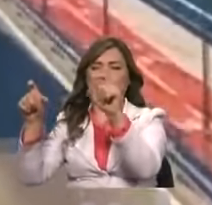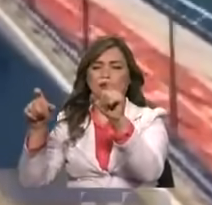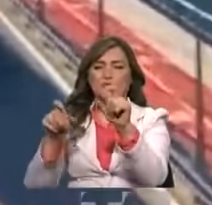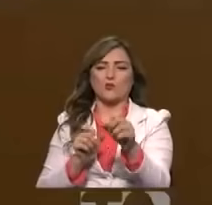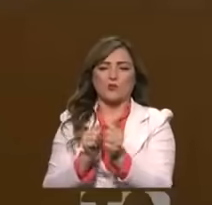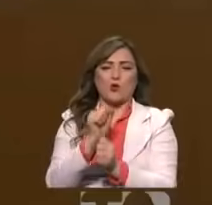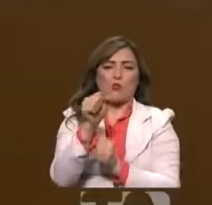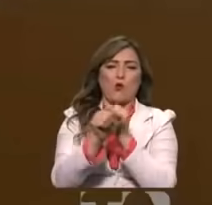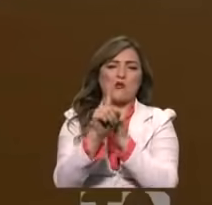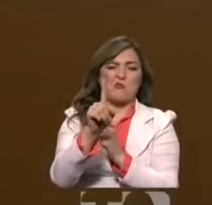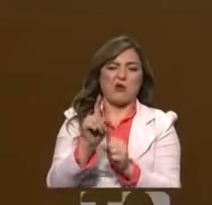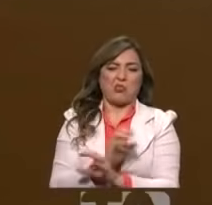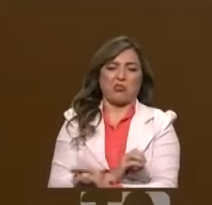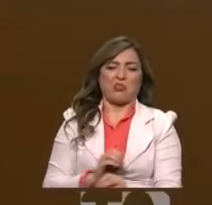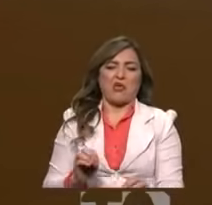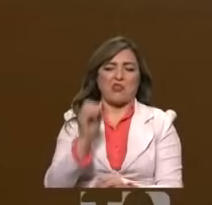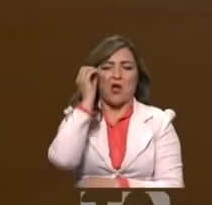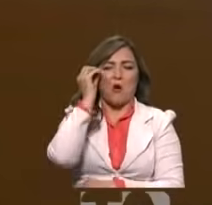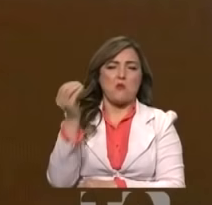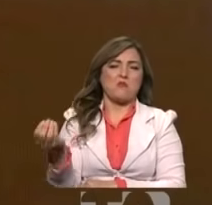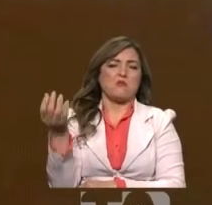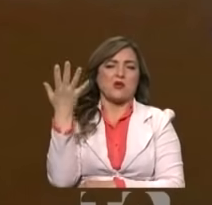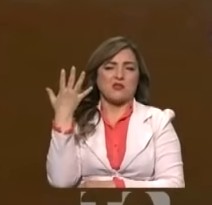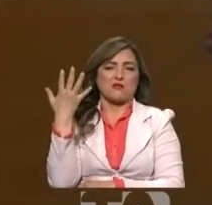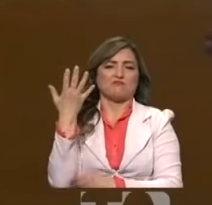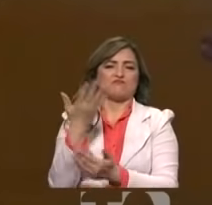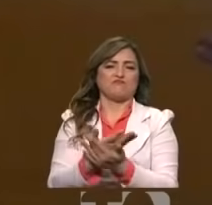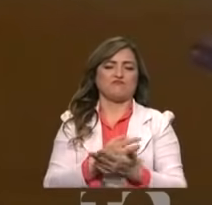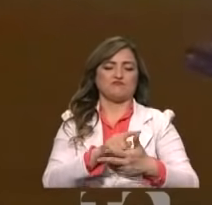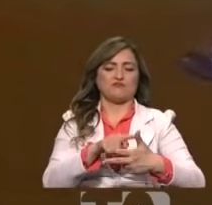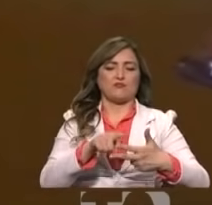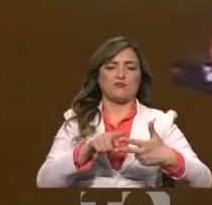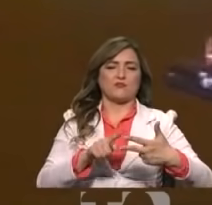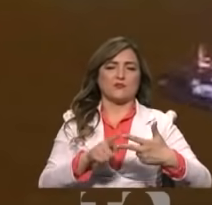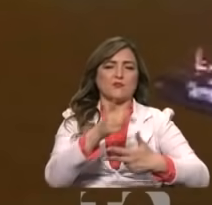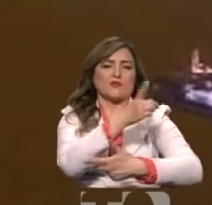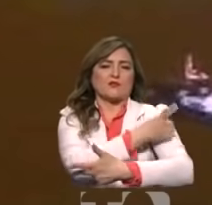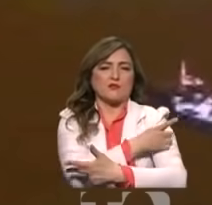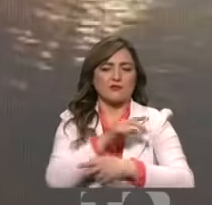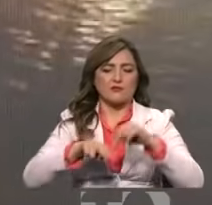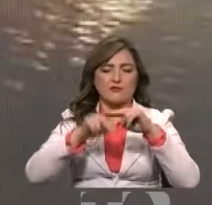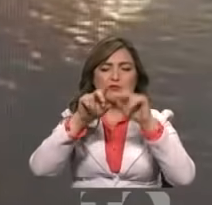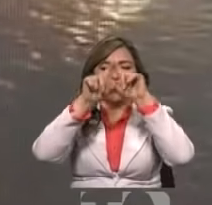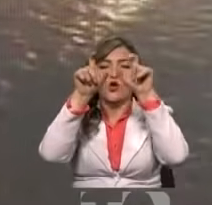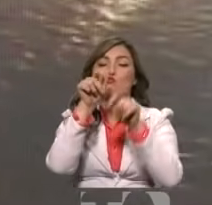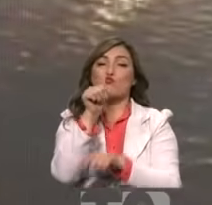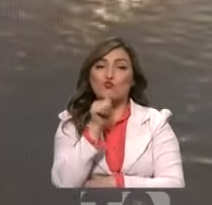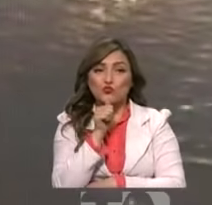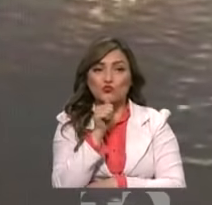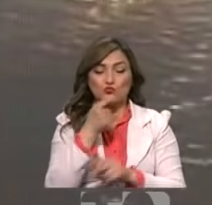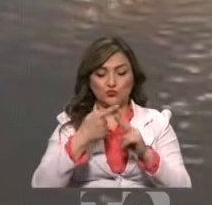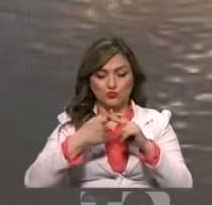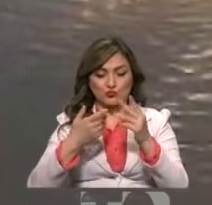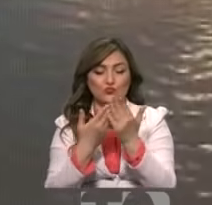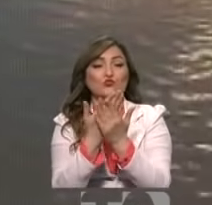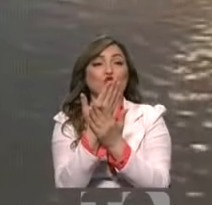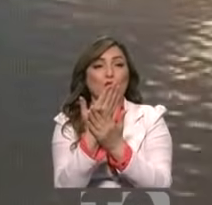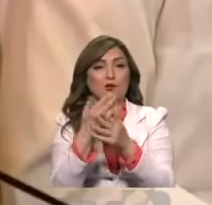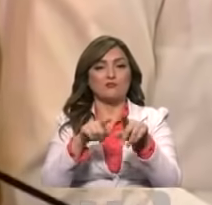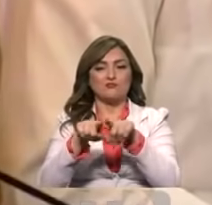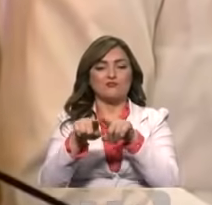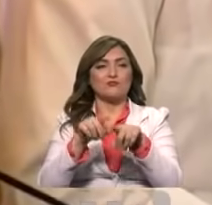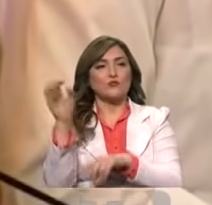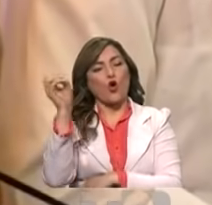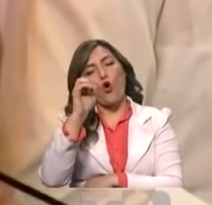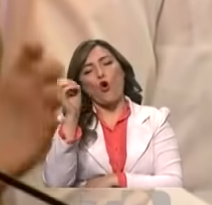se hizo agua. En la mesa quedaron tres opciones: delegar su construcción a la empresa privada, empezar una nueva licitación